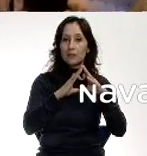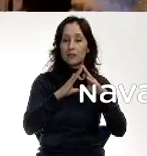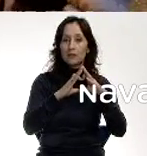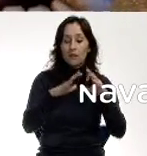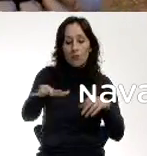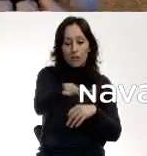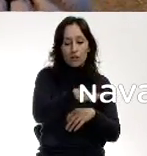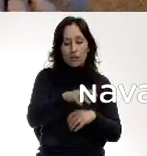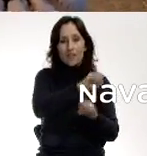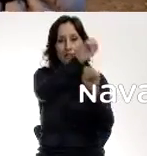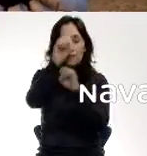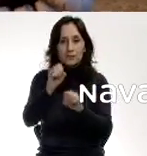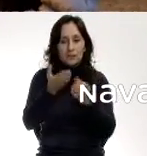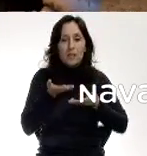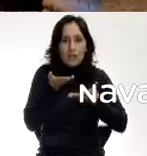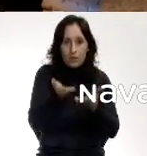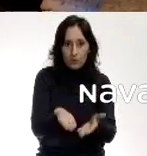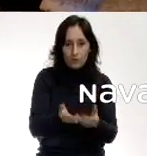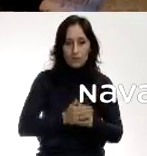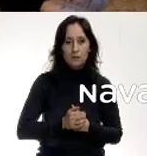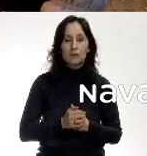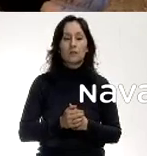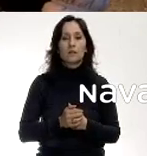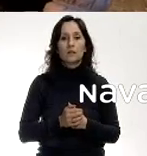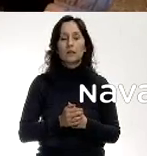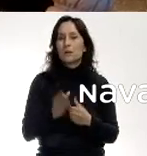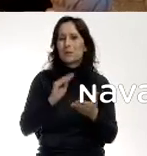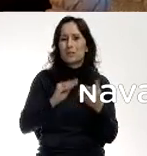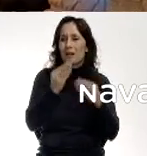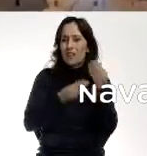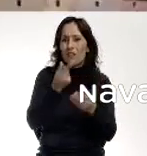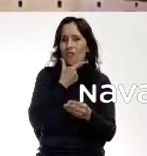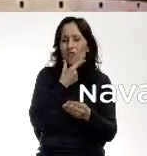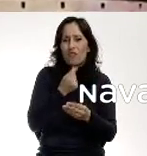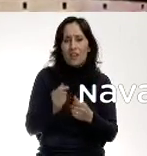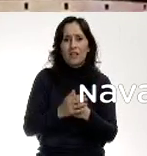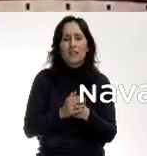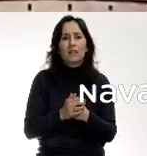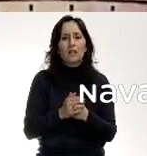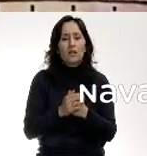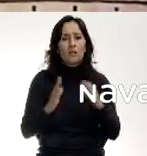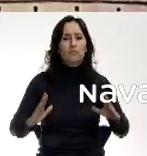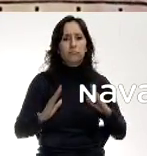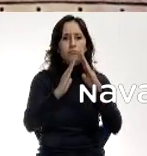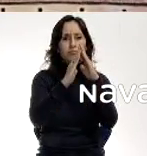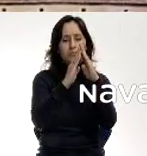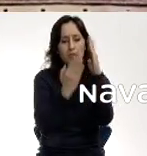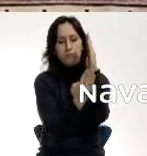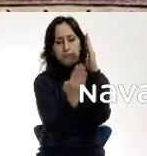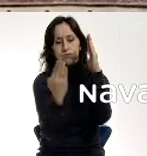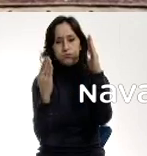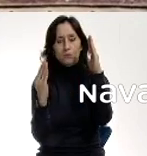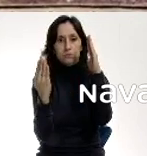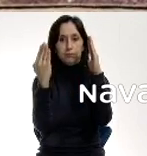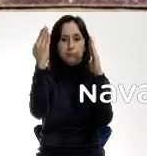defensivo que se hizo de una forma muy sencilla, alargando los muros laterales por encima de la cubierta, y así se consigue